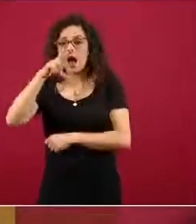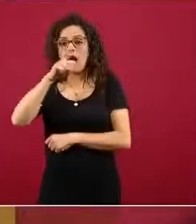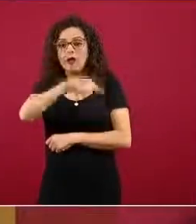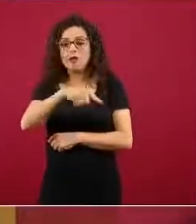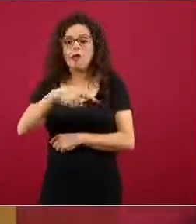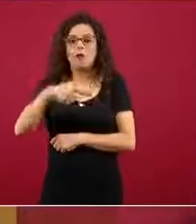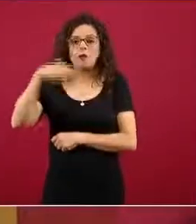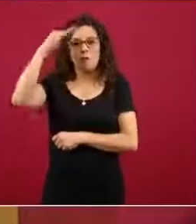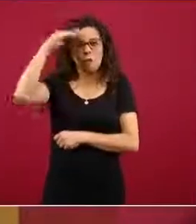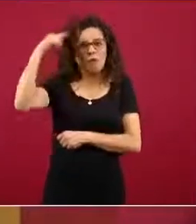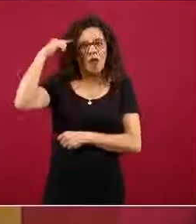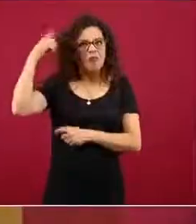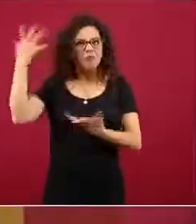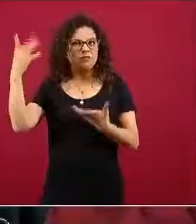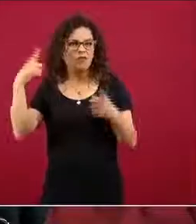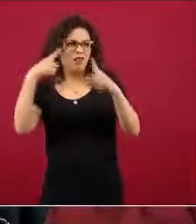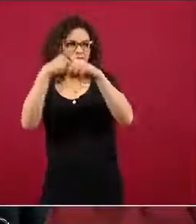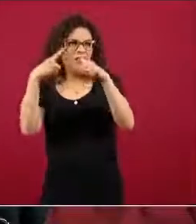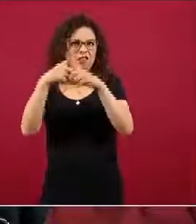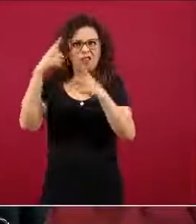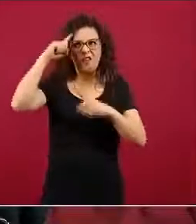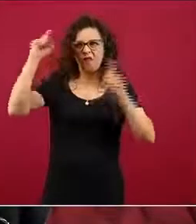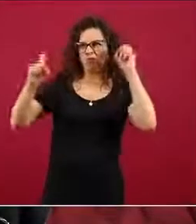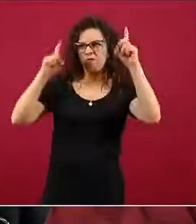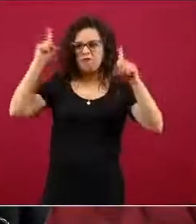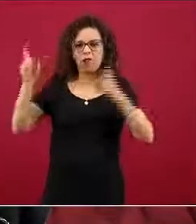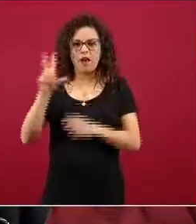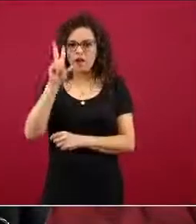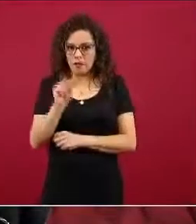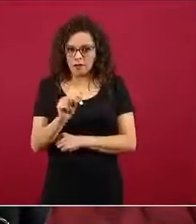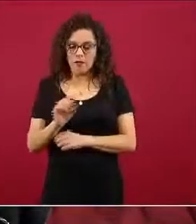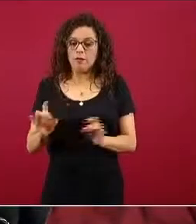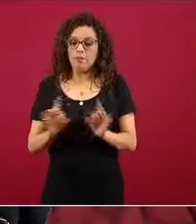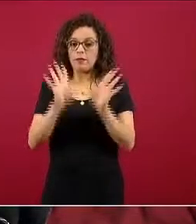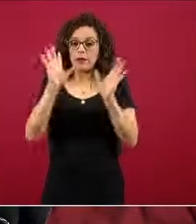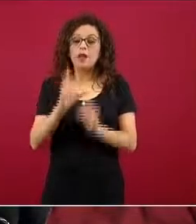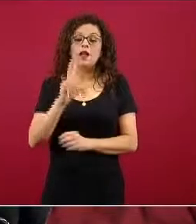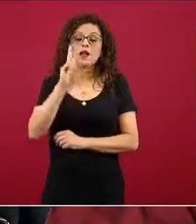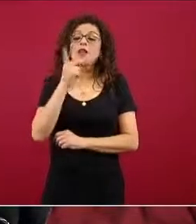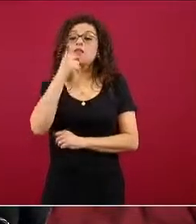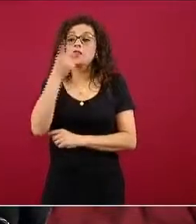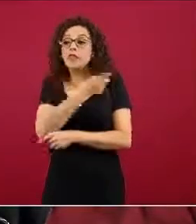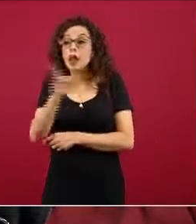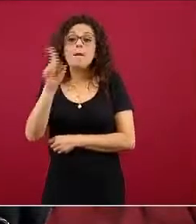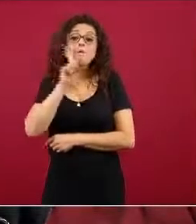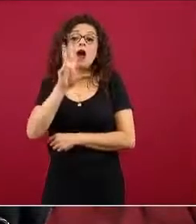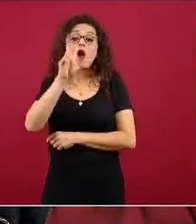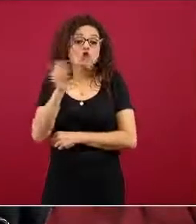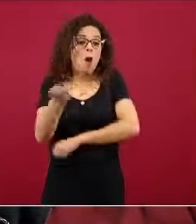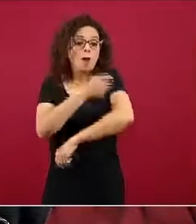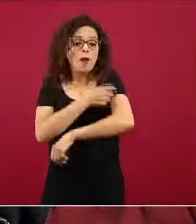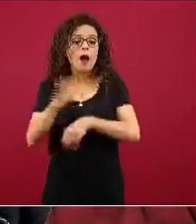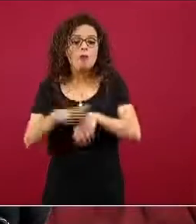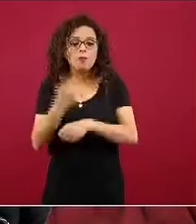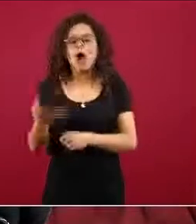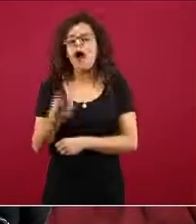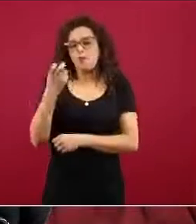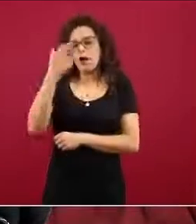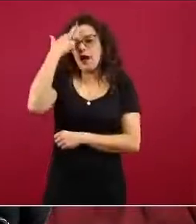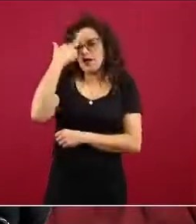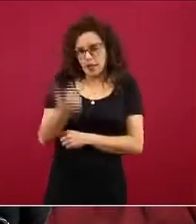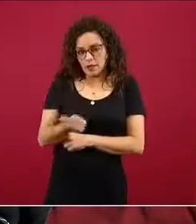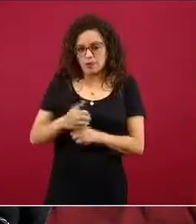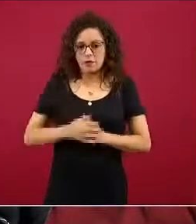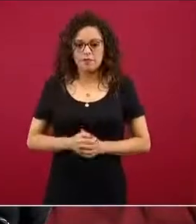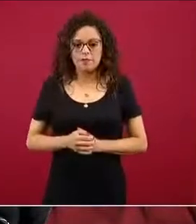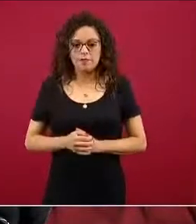persona sintiera frustración de que no puede ser vacunada el día de mañana. Desde luego, queda garantizada su acceso a la vacuna con